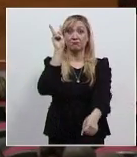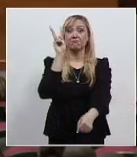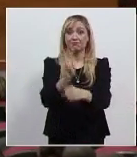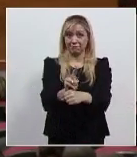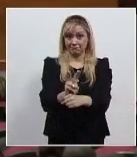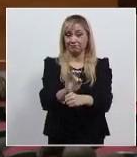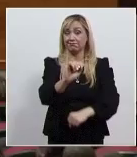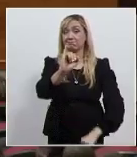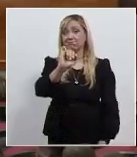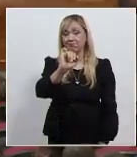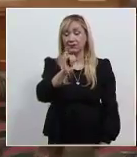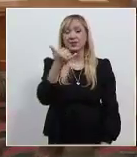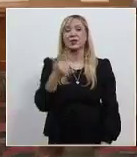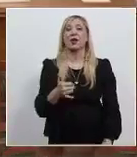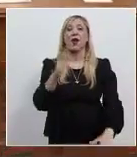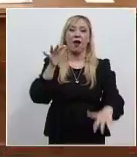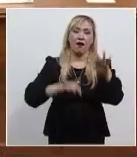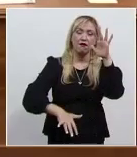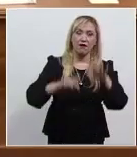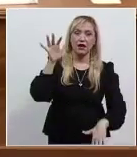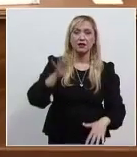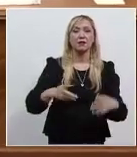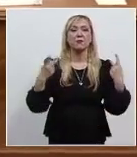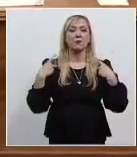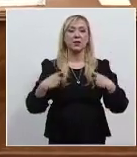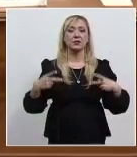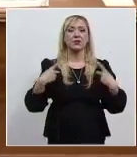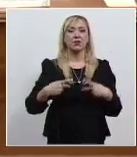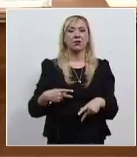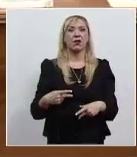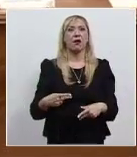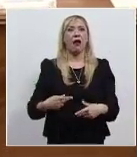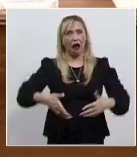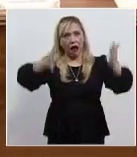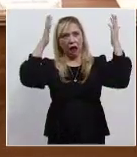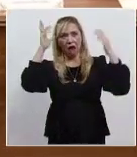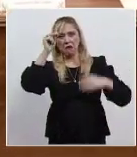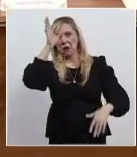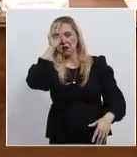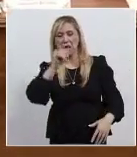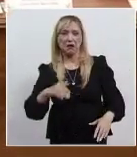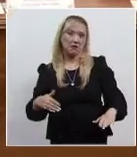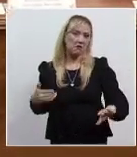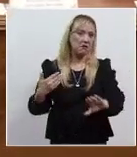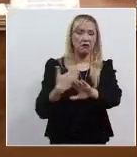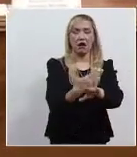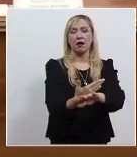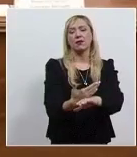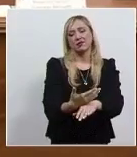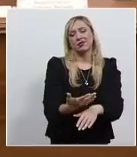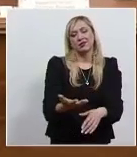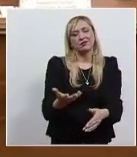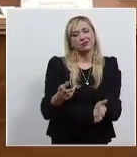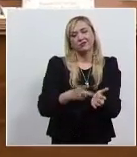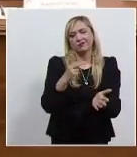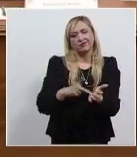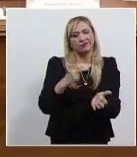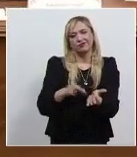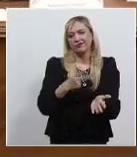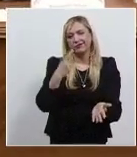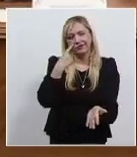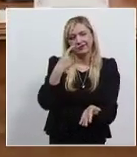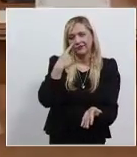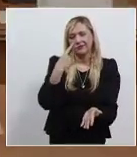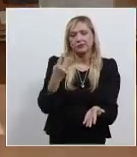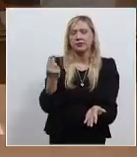y son criticadas por las partes que no ven favorecidos sus intereses. En este sentido, recordó que el fundamento y las razones son